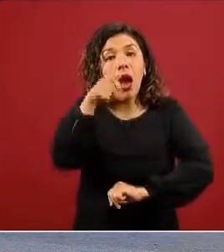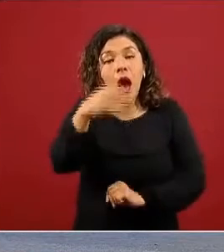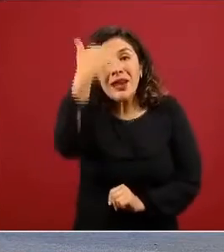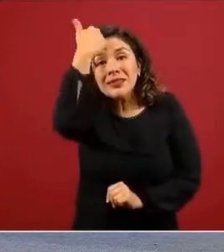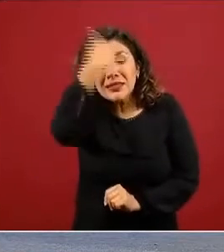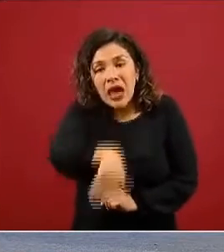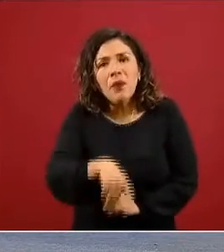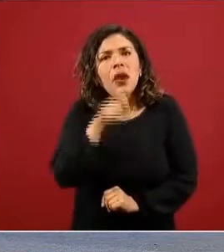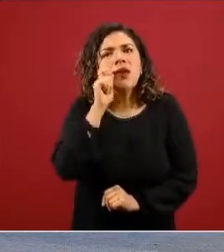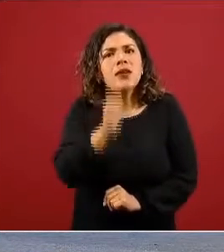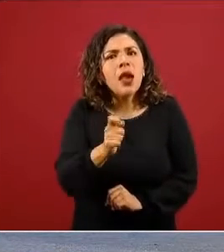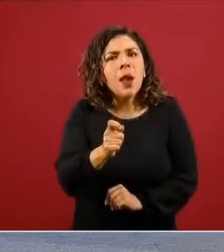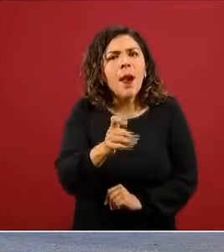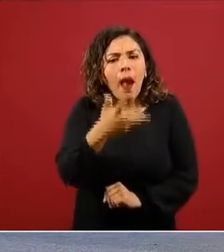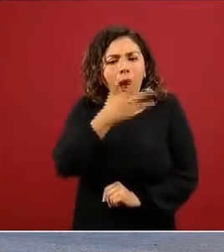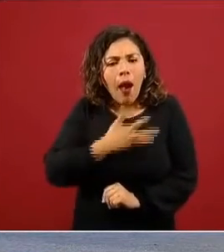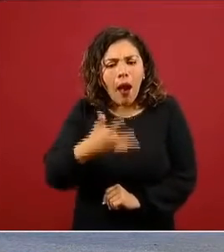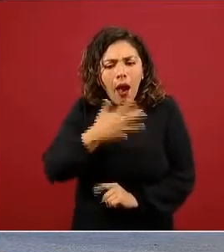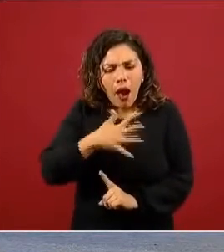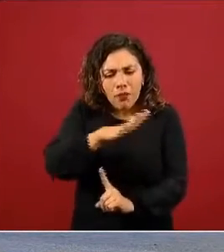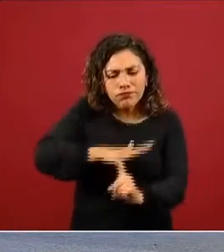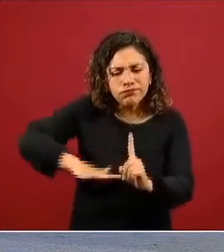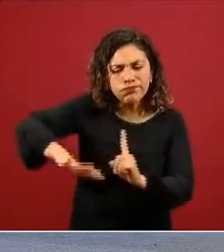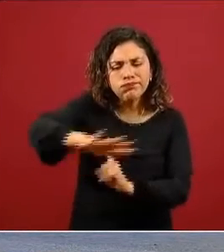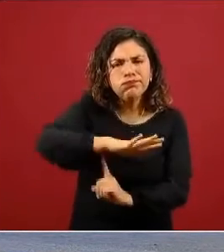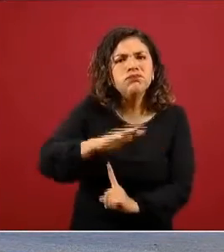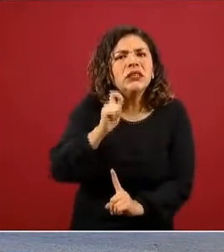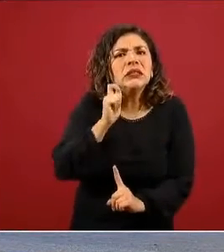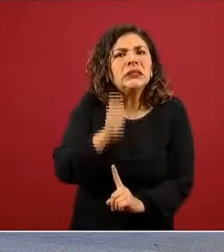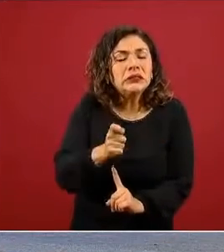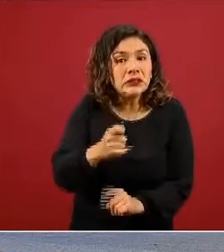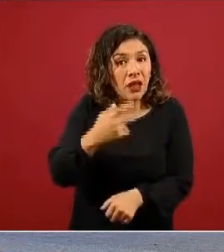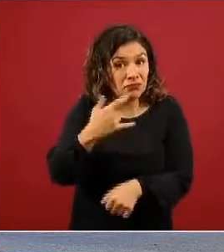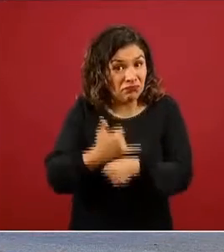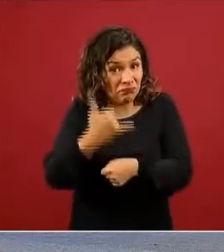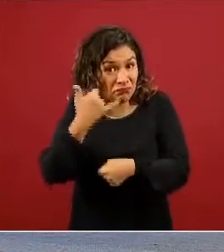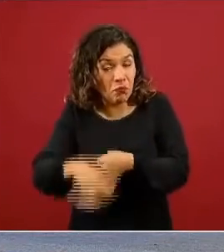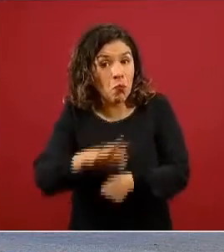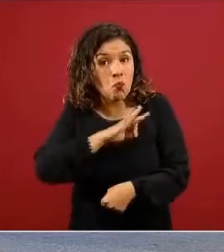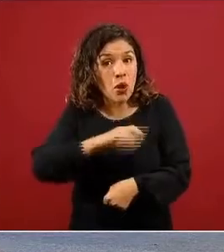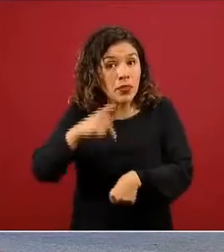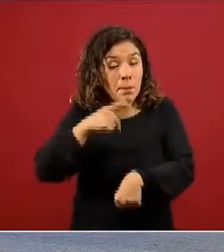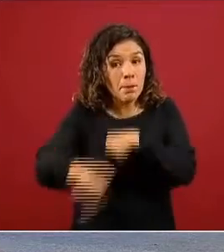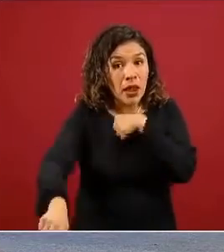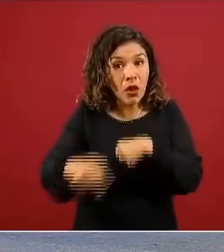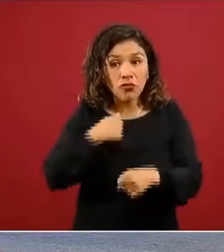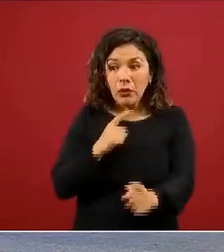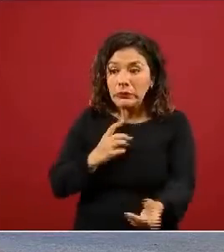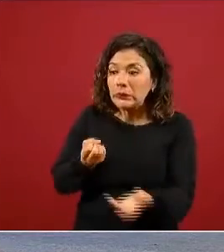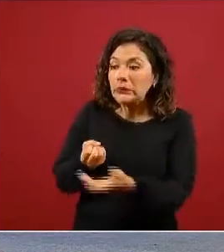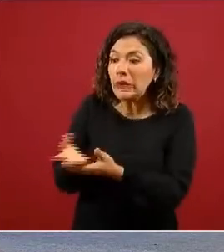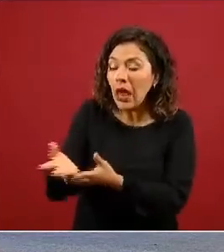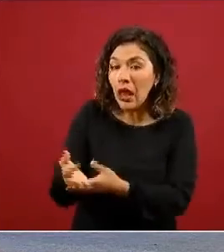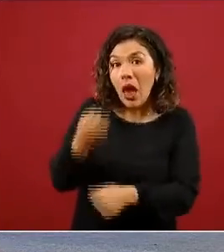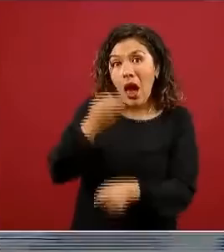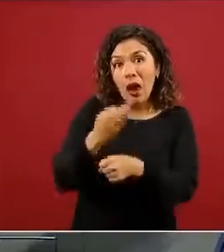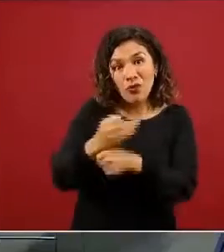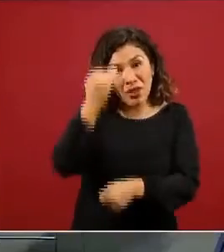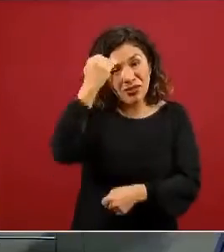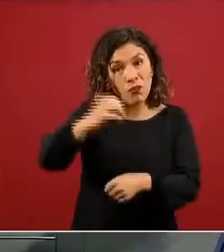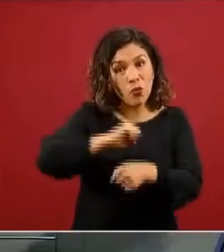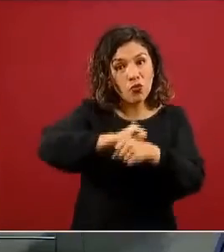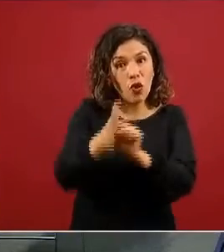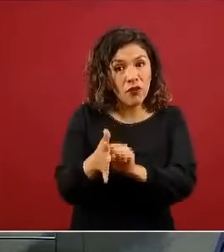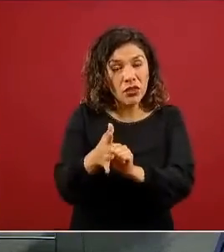una noción clara de cuáles pueden ser, por un lado, los riesgos que podría enfrentar en términos de la epidemia de